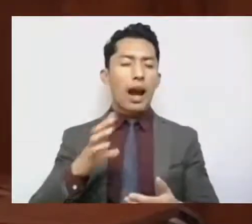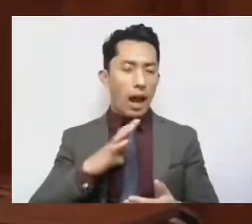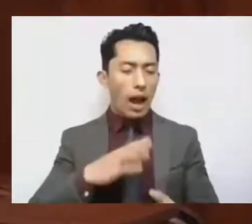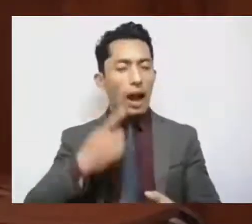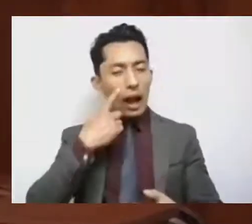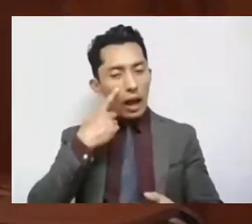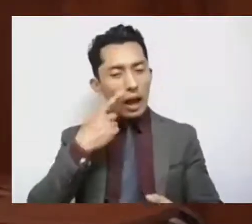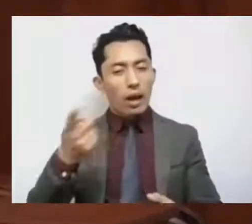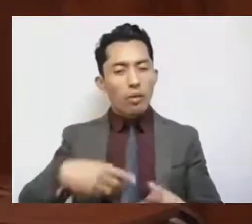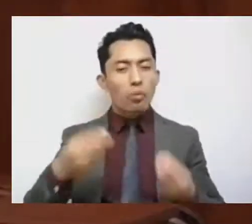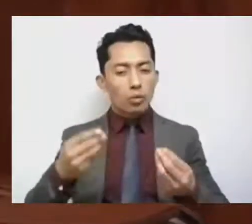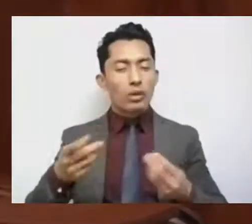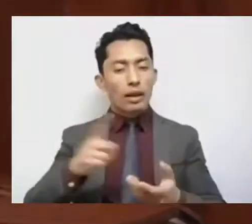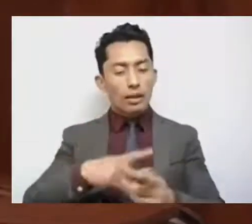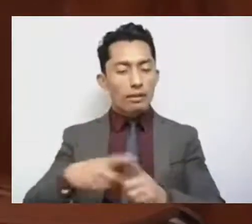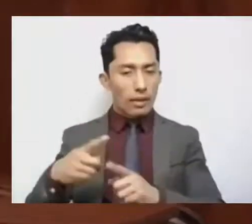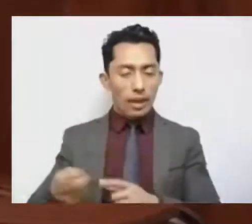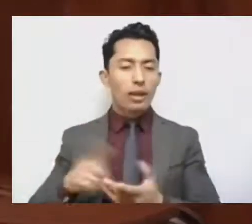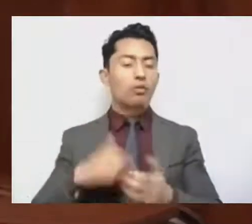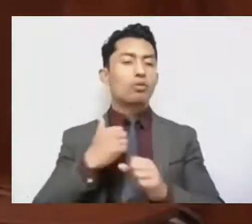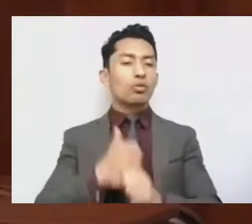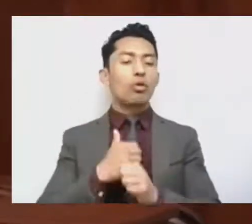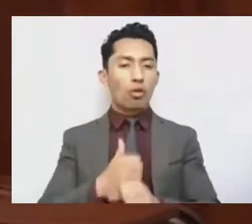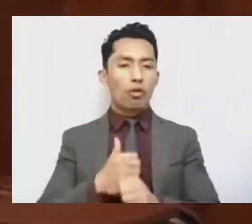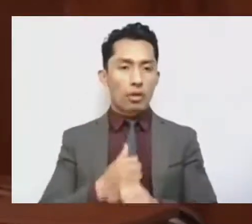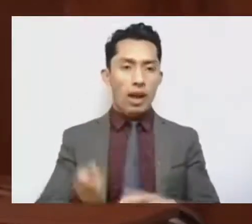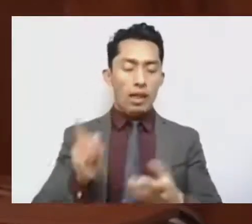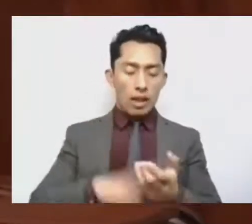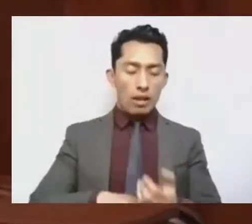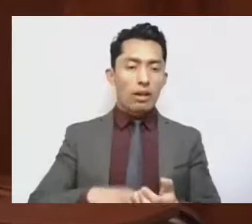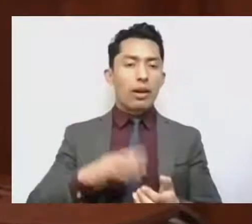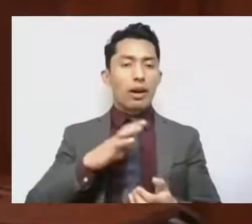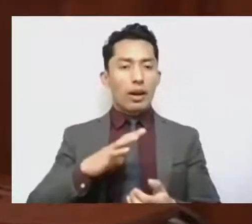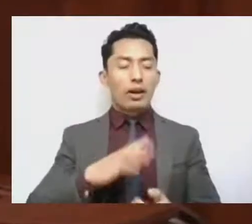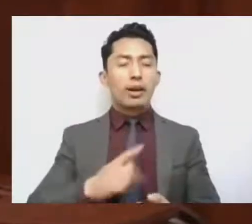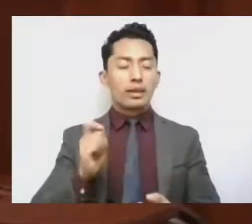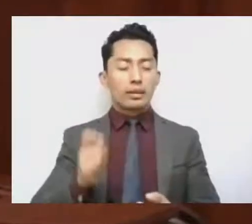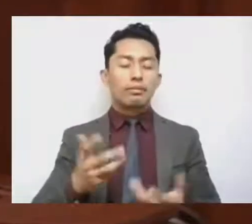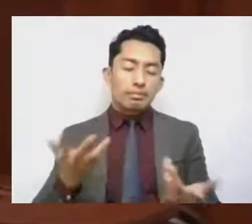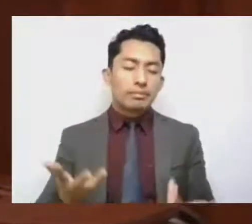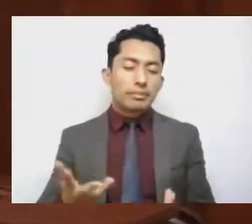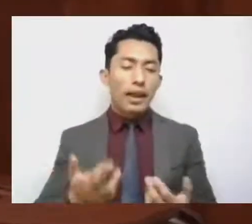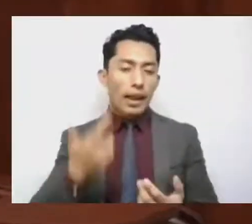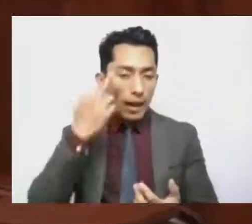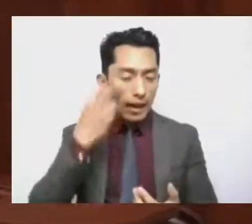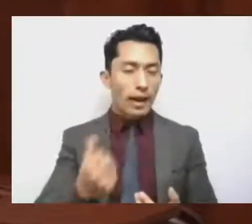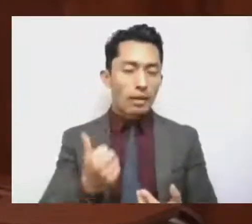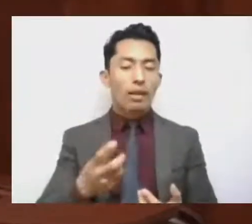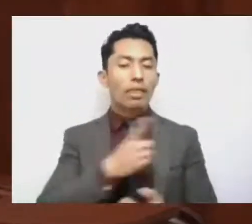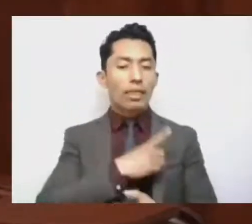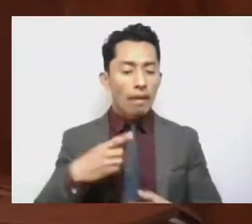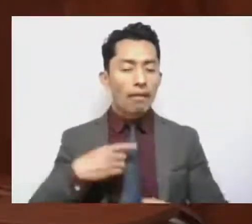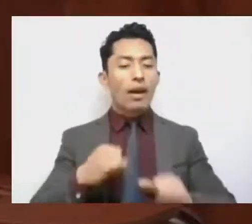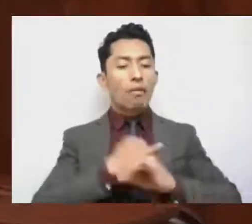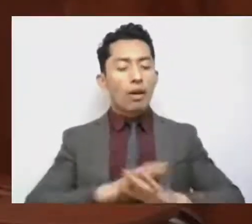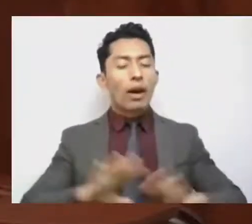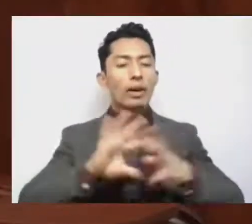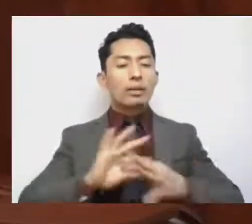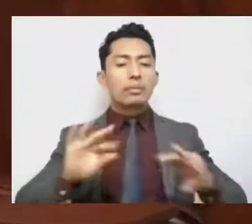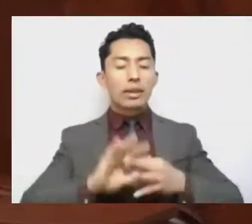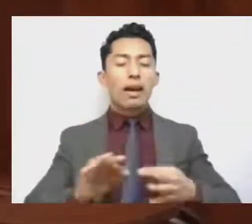terapia sustantiva, cuyo diálisis justifica plenamente la necesidad de tener información mediante un